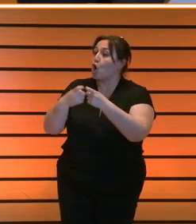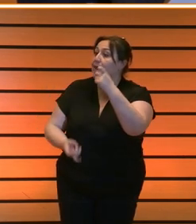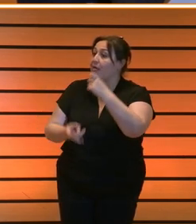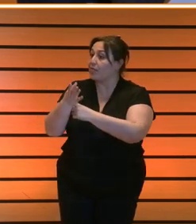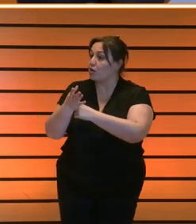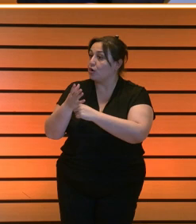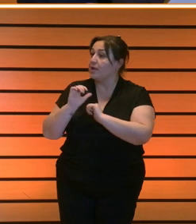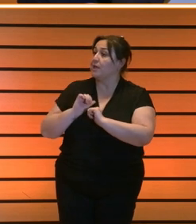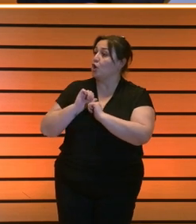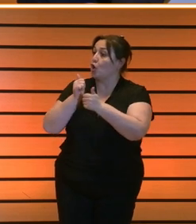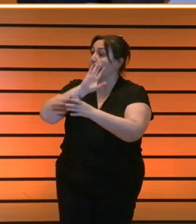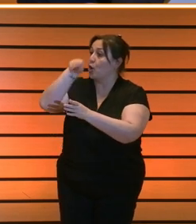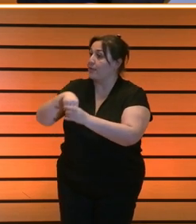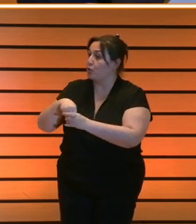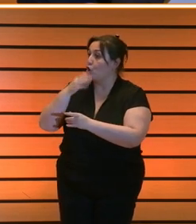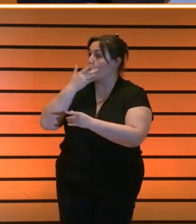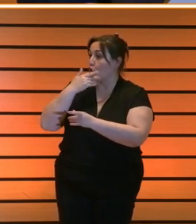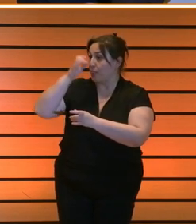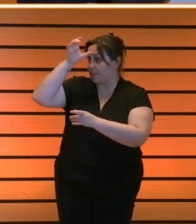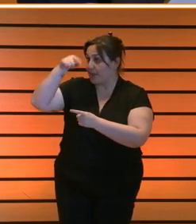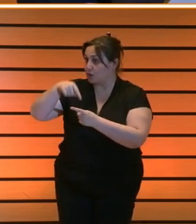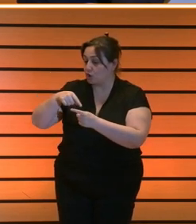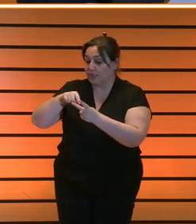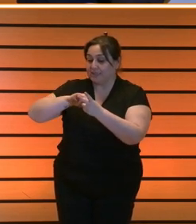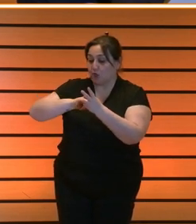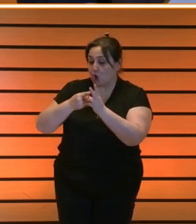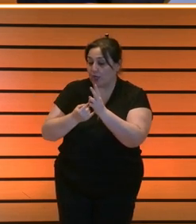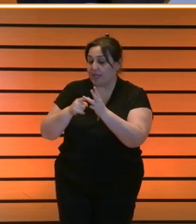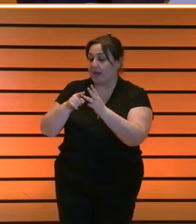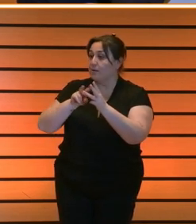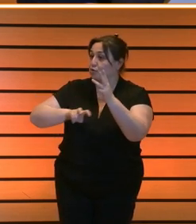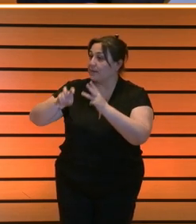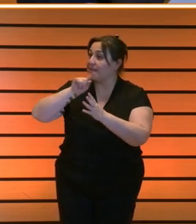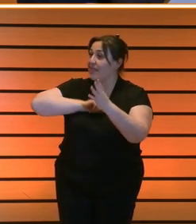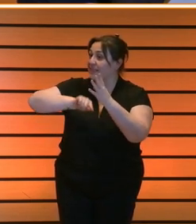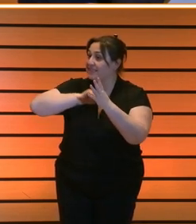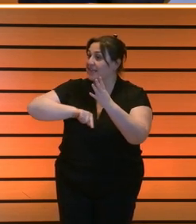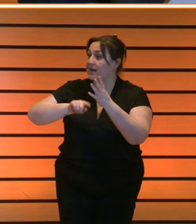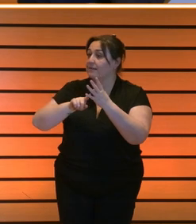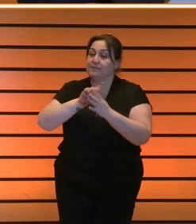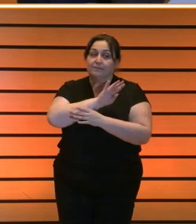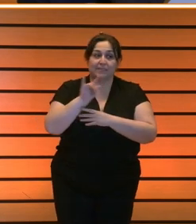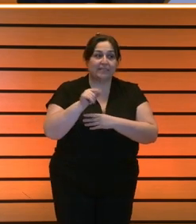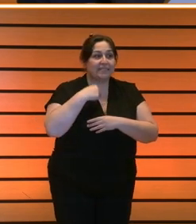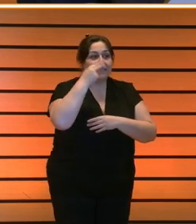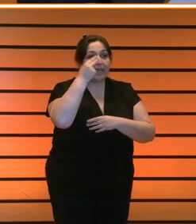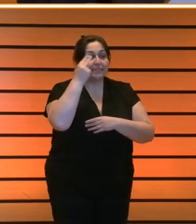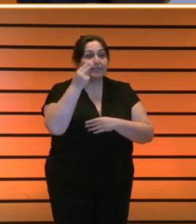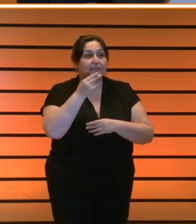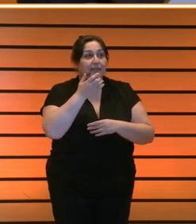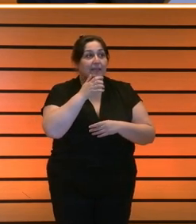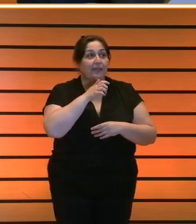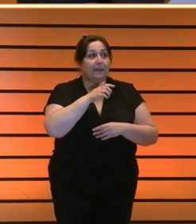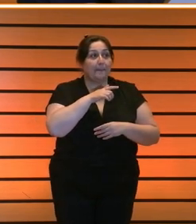incorporando conocimiento tecnología usabilidad ética es interesante el